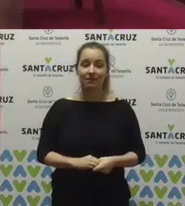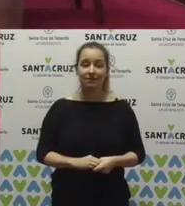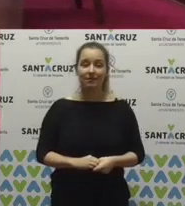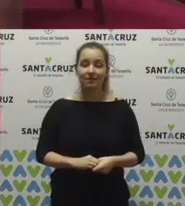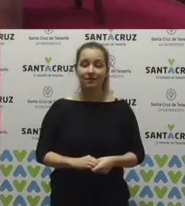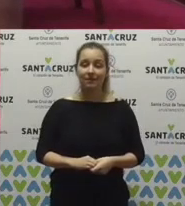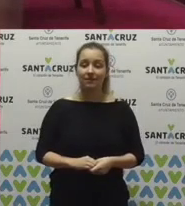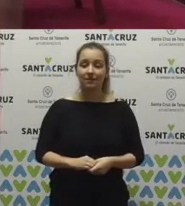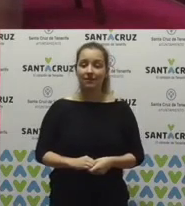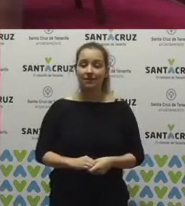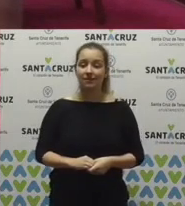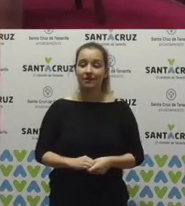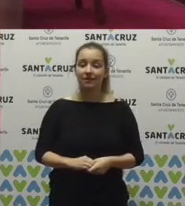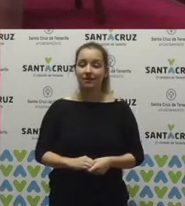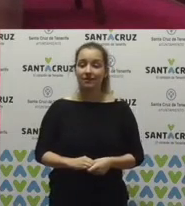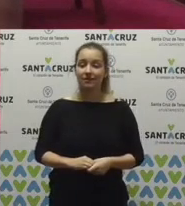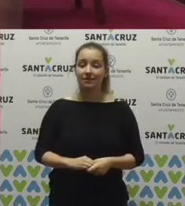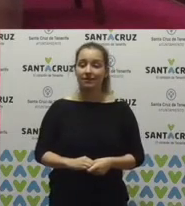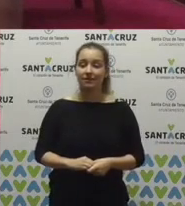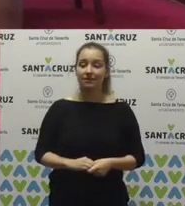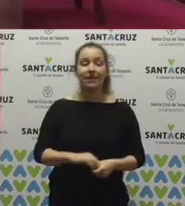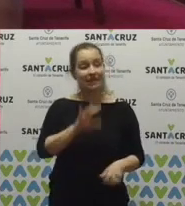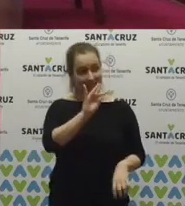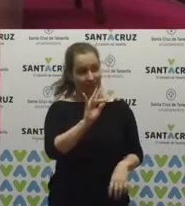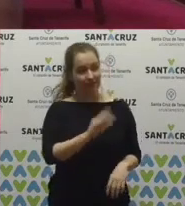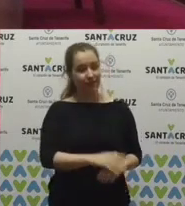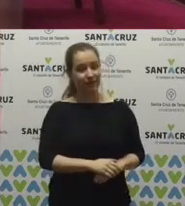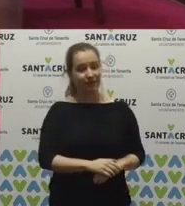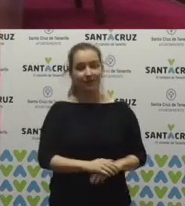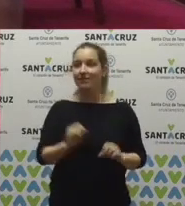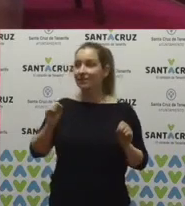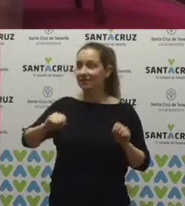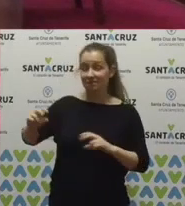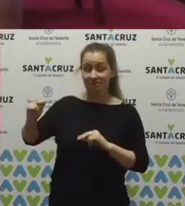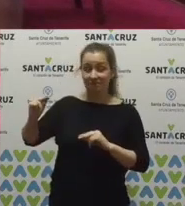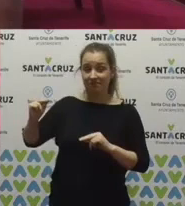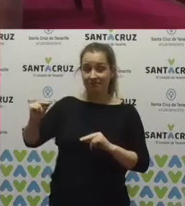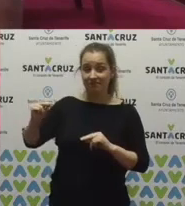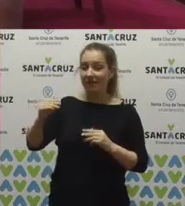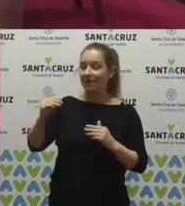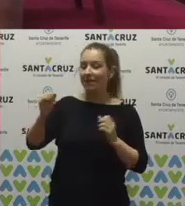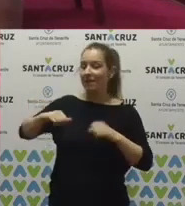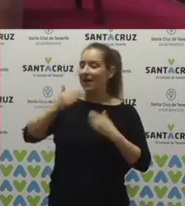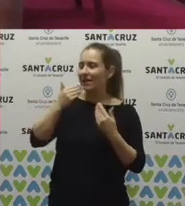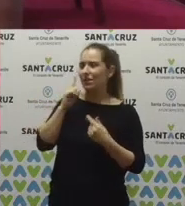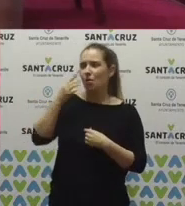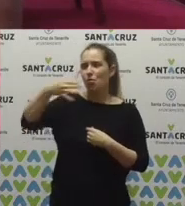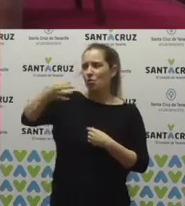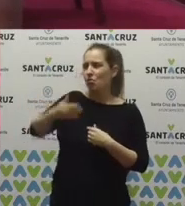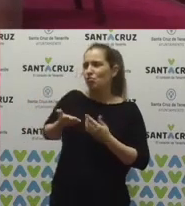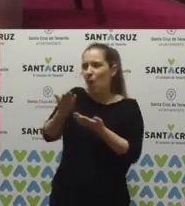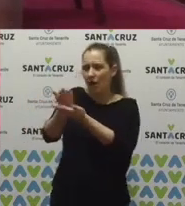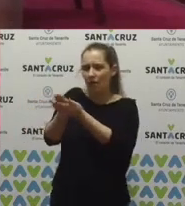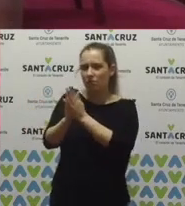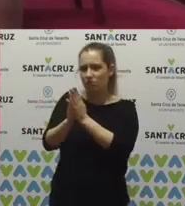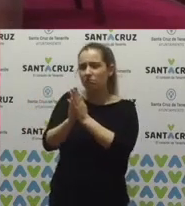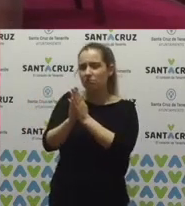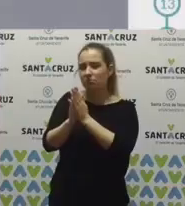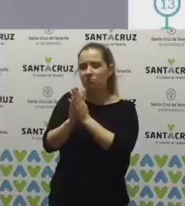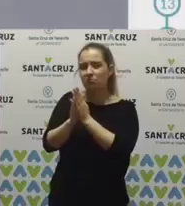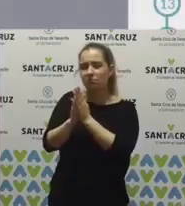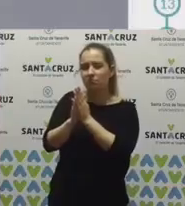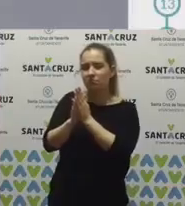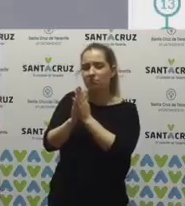por qué si se le hoy gracias simplemente un ruego ya que en la primera teniente alcalde